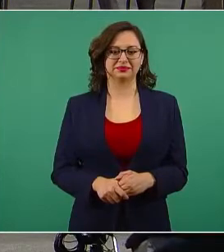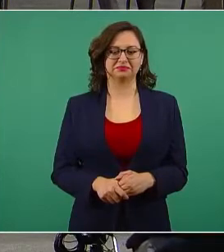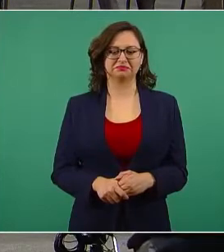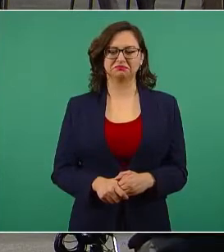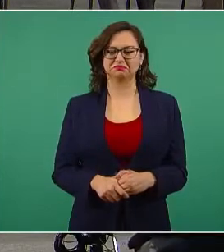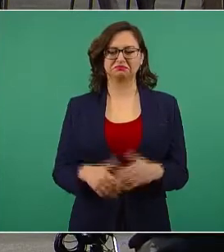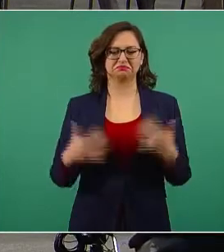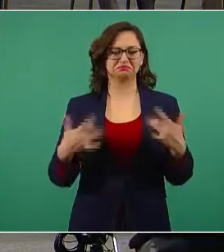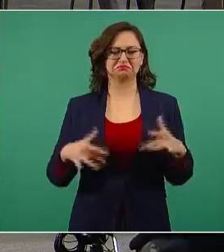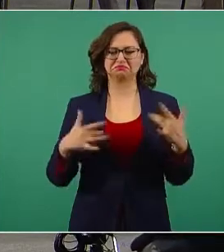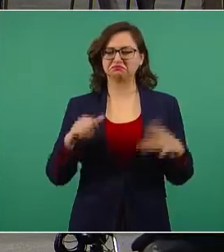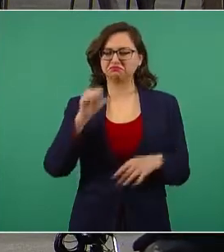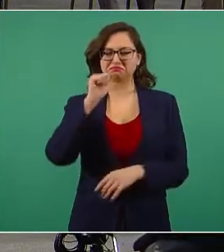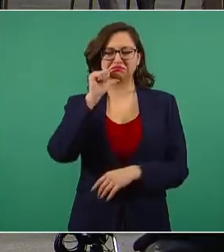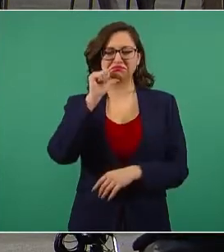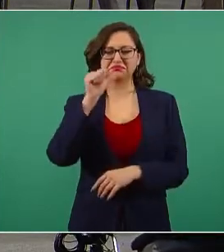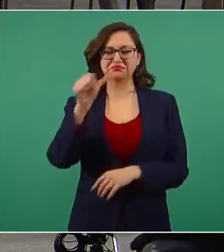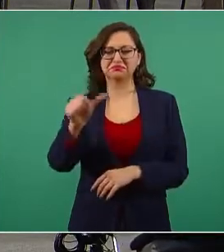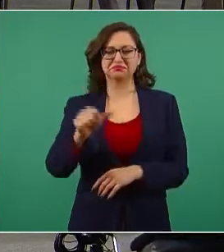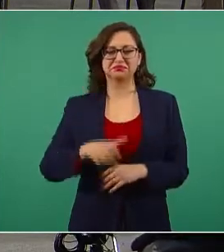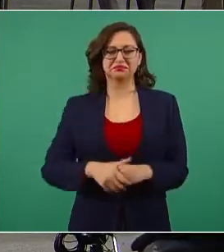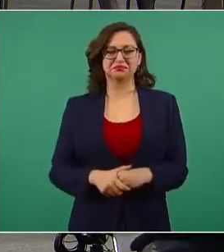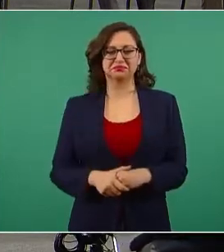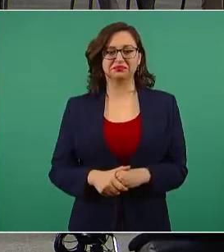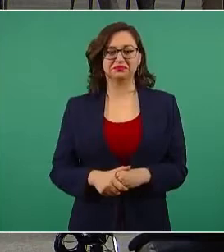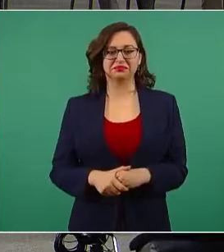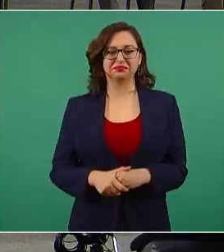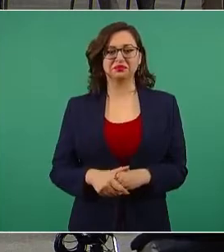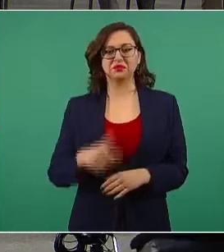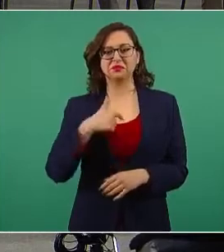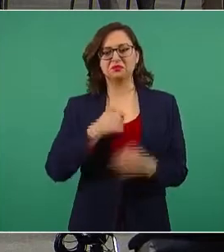Nada. Me conmovió estar